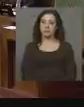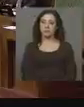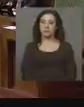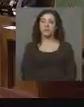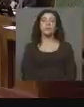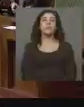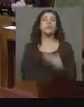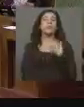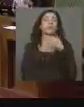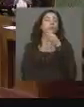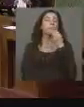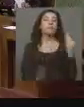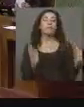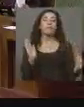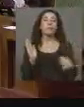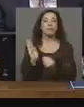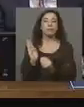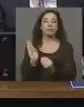Para hablar a favor ofrezco la palabra.